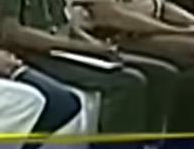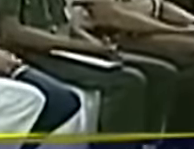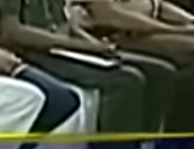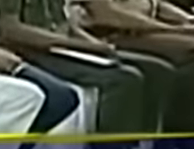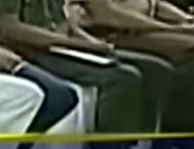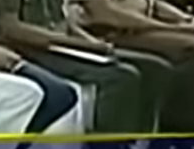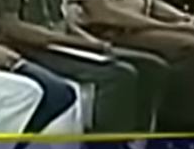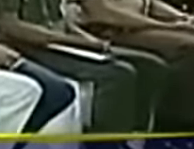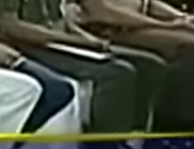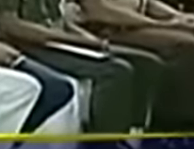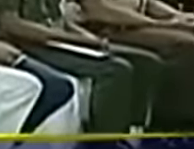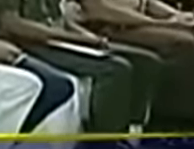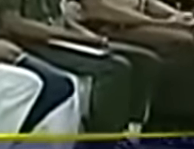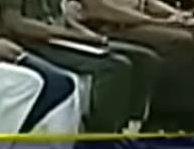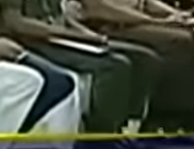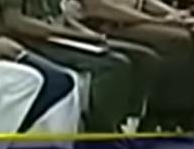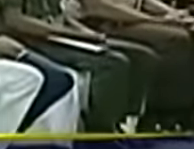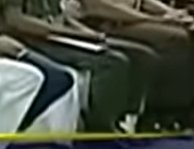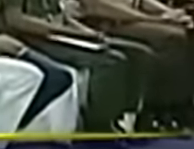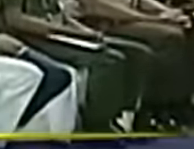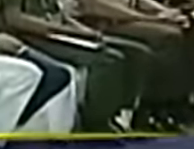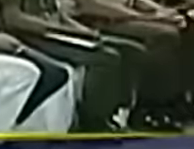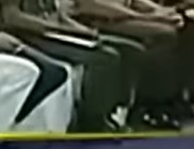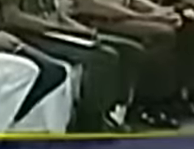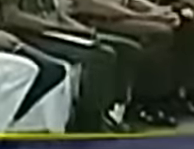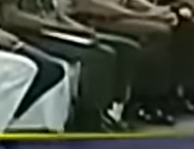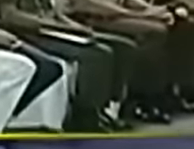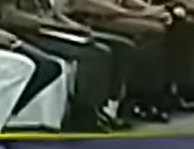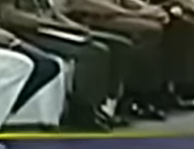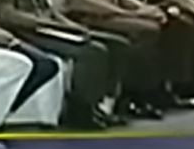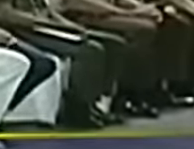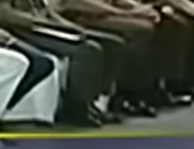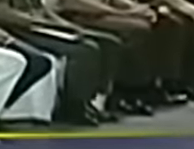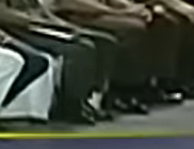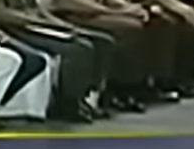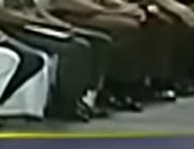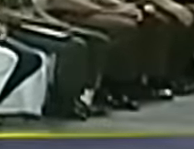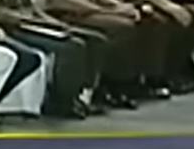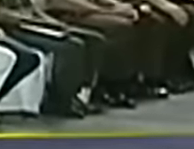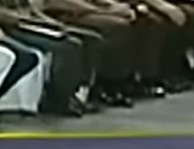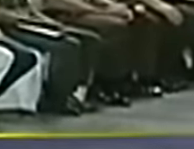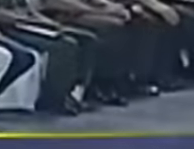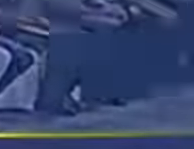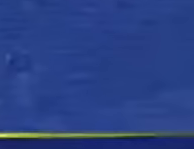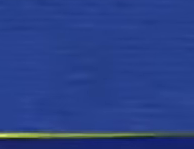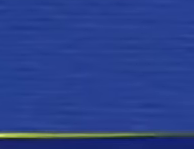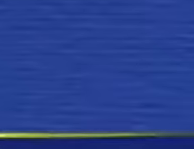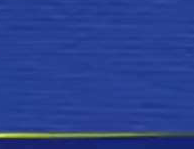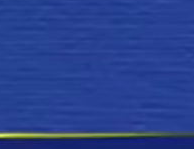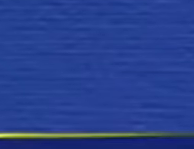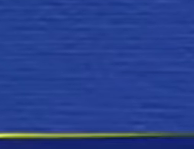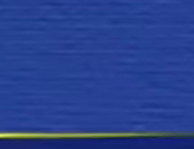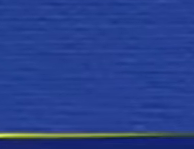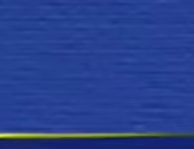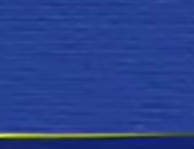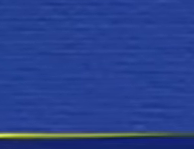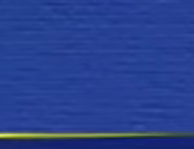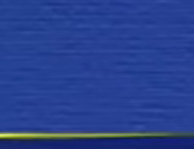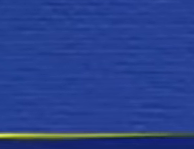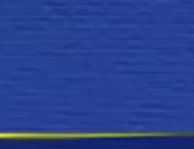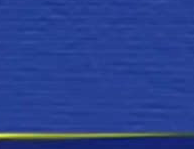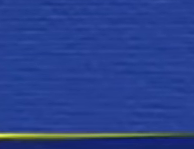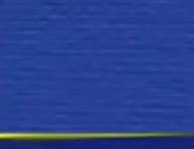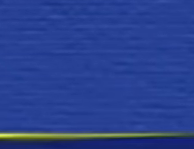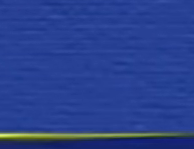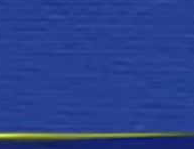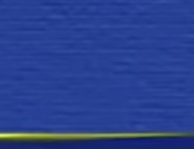tierras, el Imperio Británico asomó una voracidad